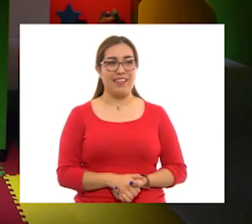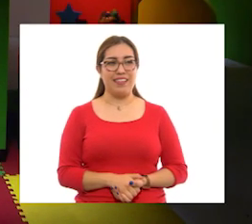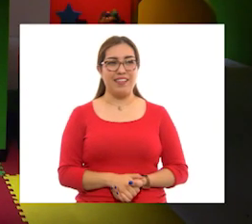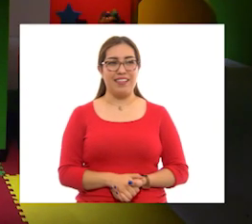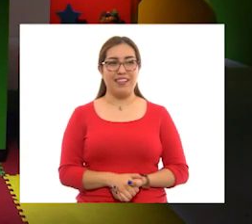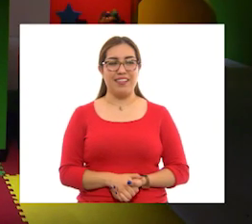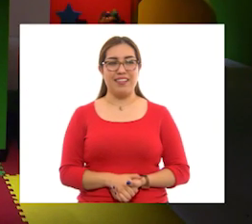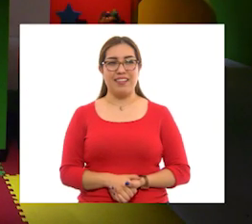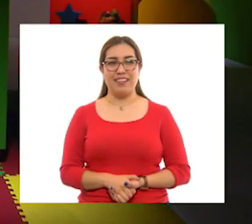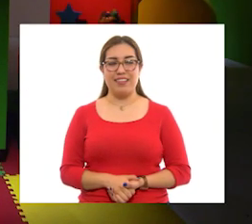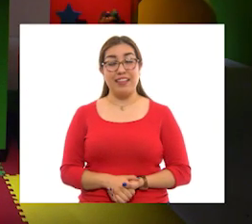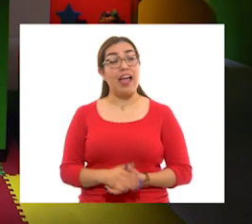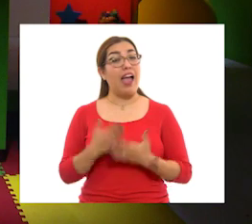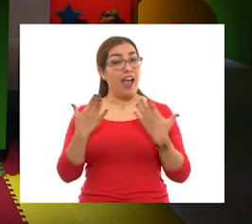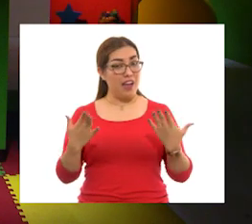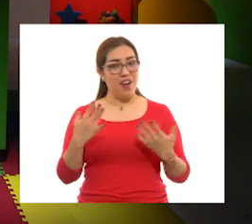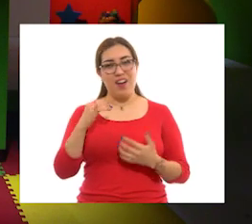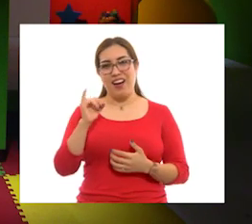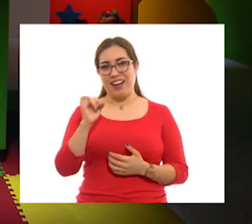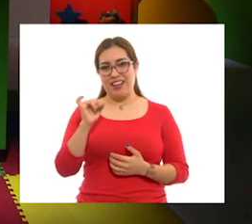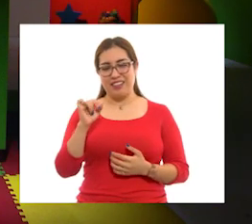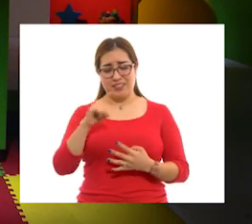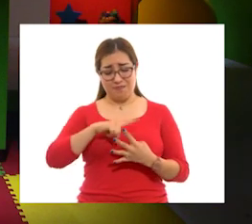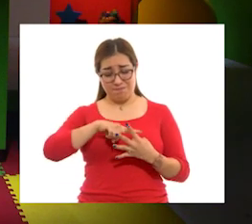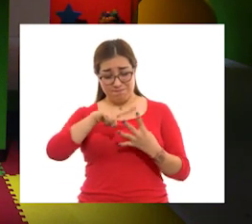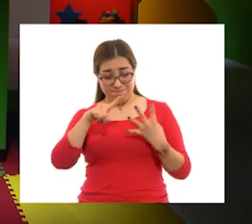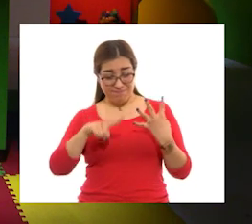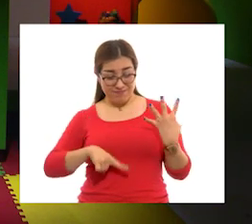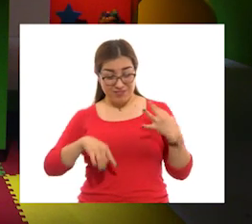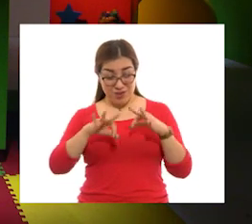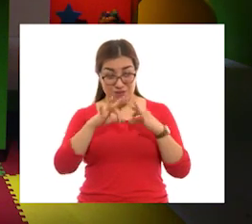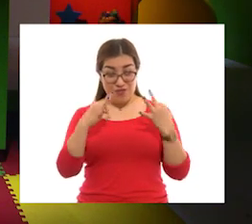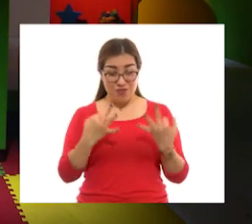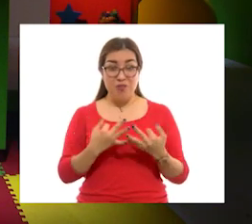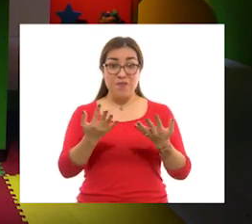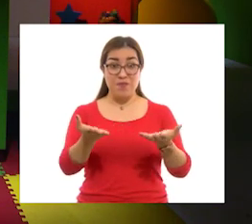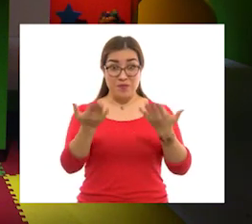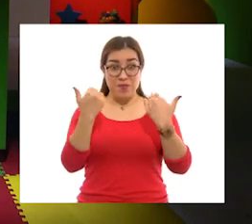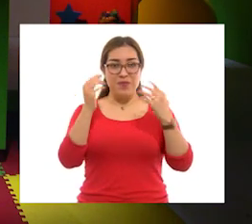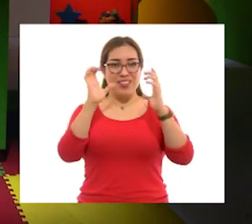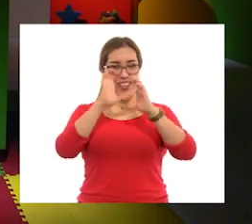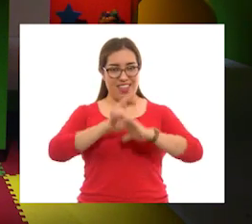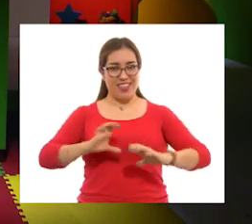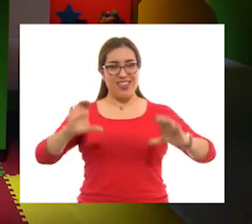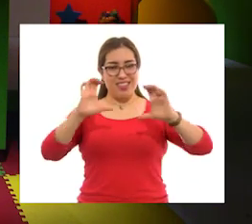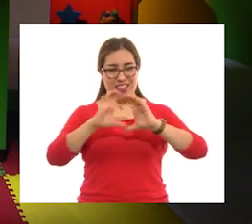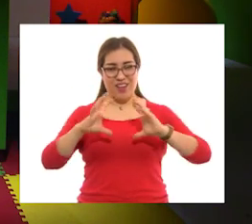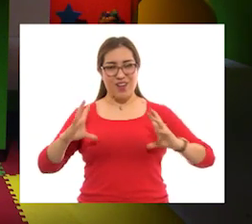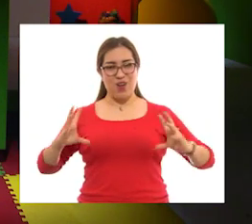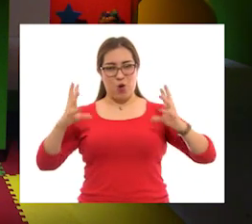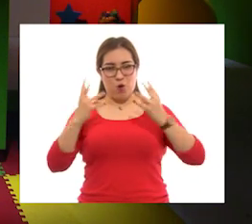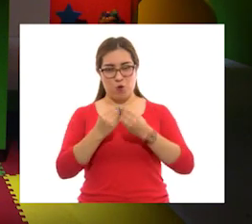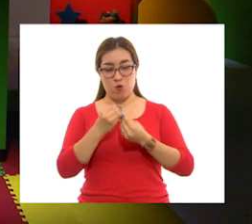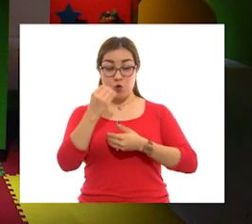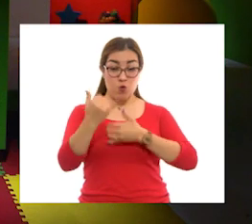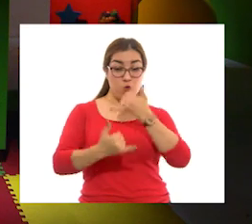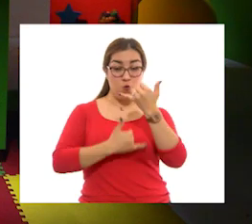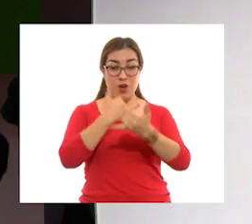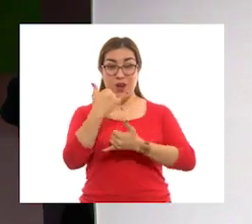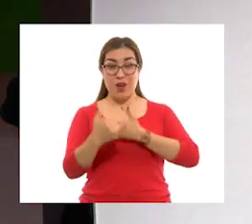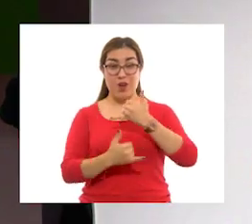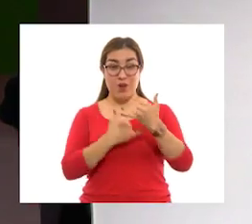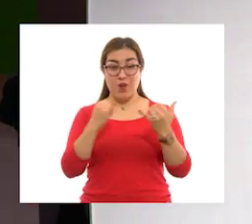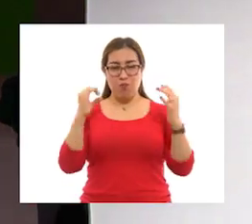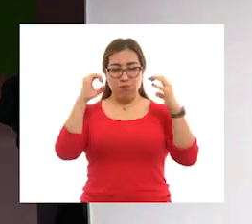Ahora sí, con este repertorio de figuras, cantemos juntas y juntos y hagamos nuestro juego de sombras.